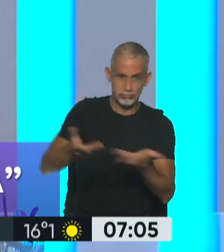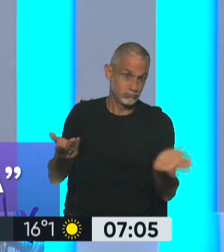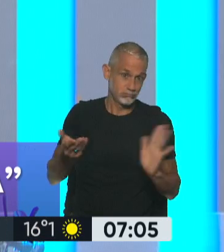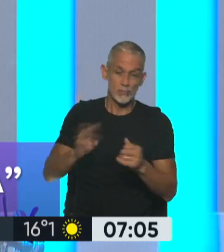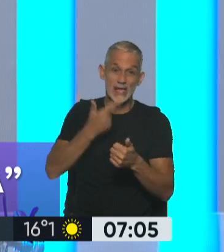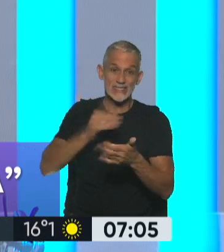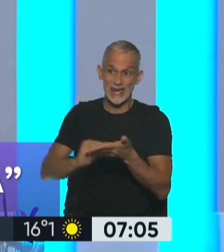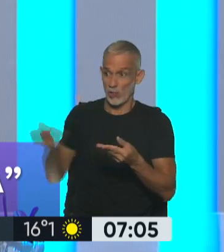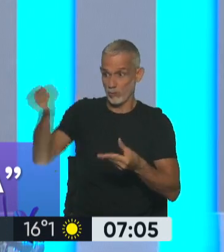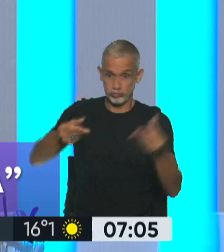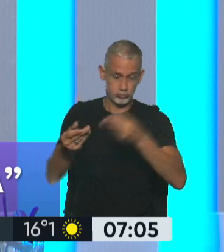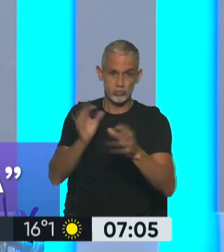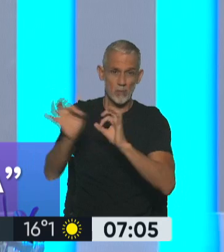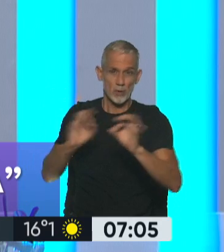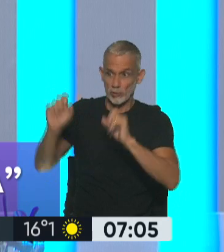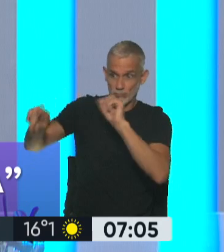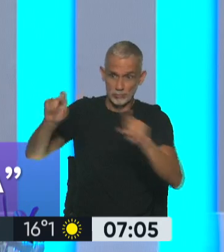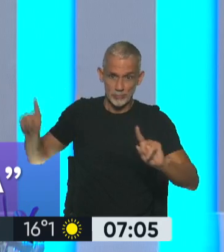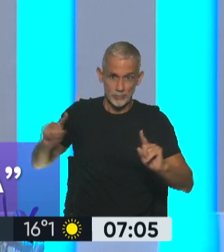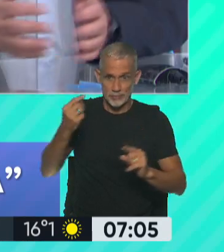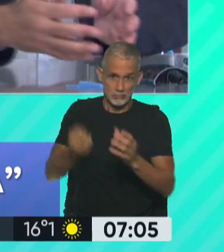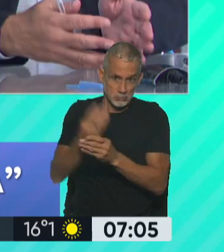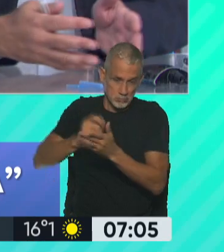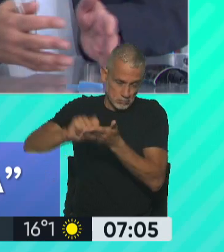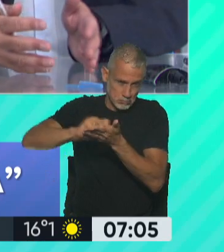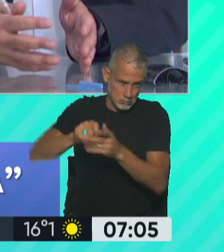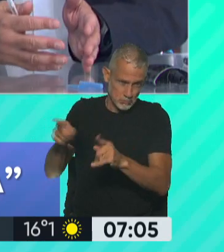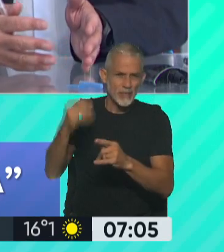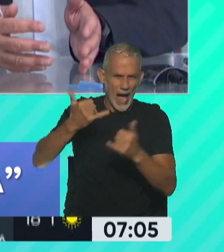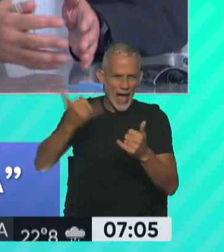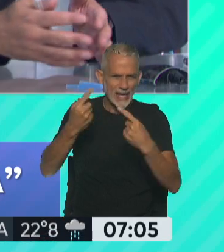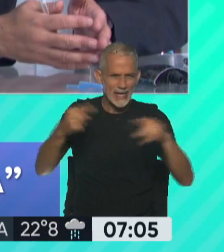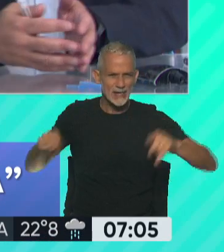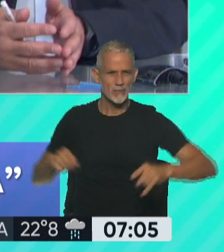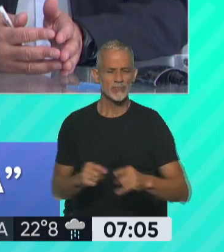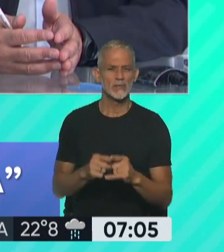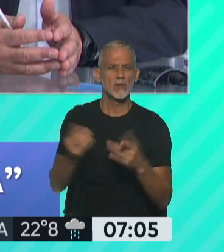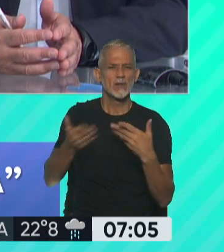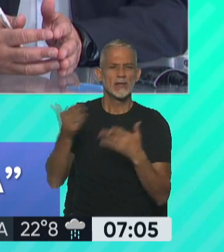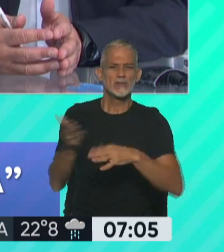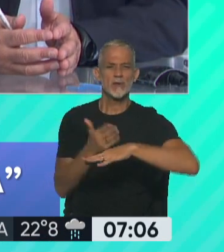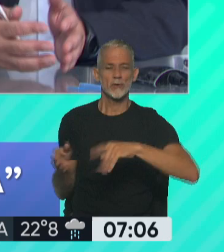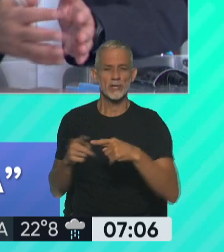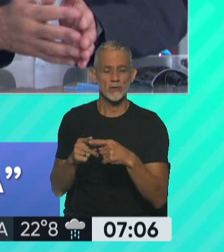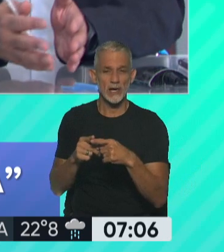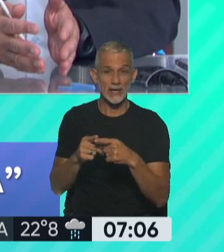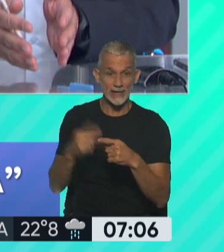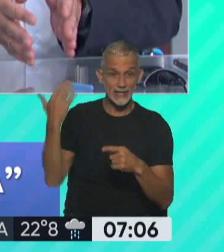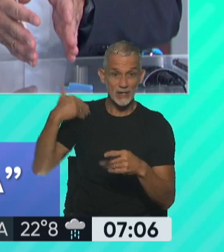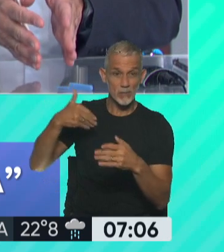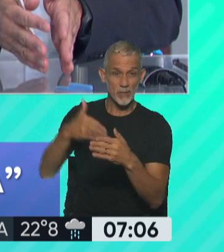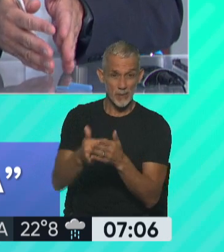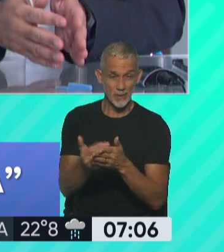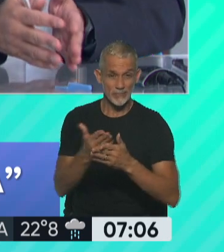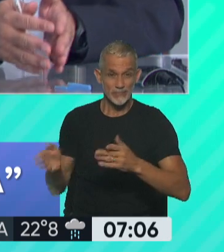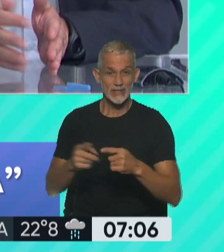de los senadores, los proyectos que seguramente, porque ya hay varios que se han presentado a lo largo de los últimos días, el tema que